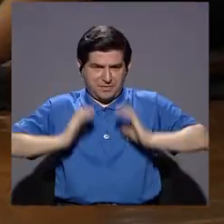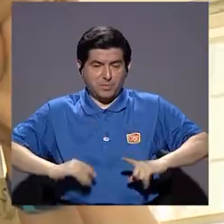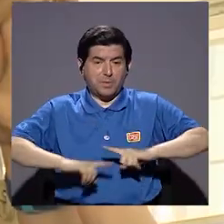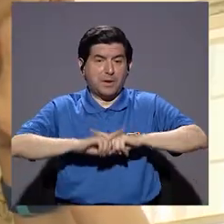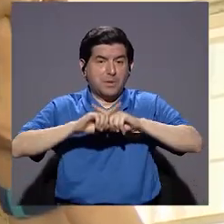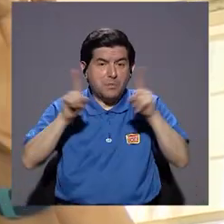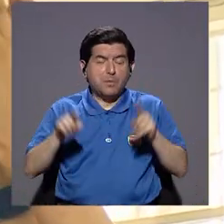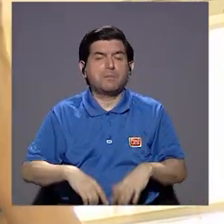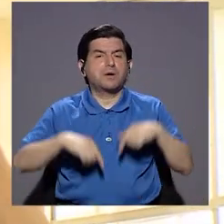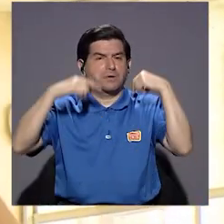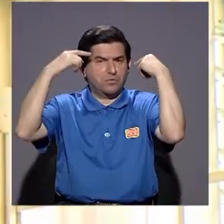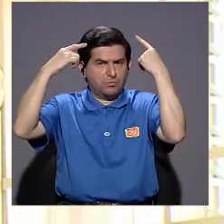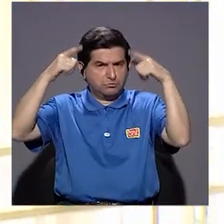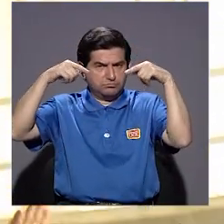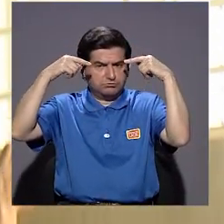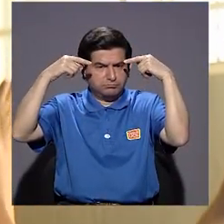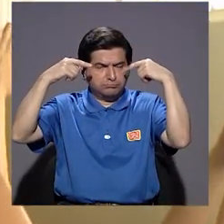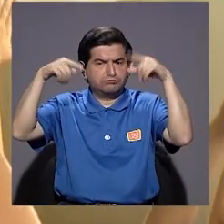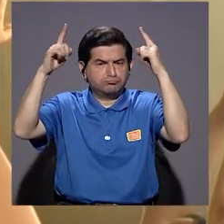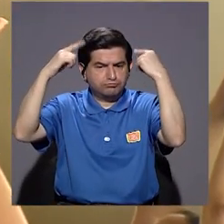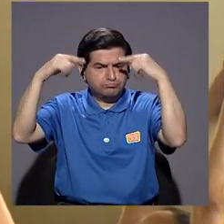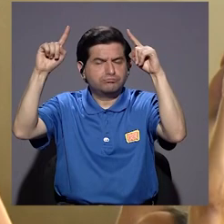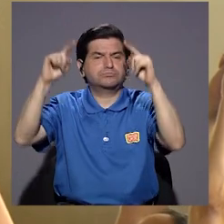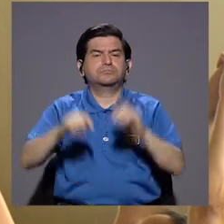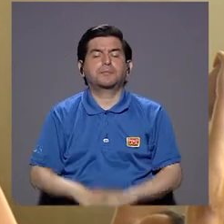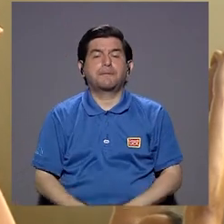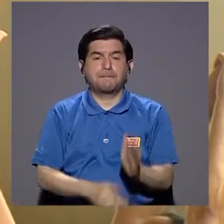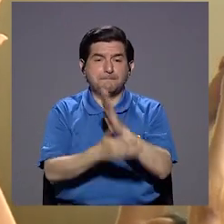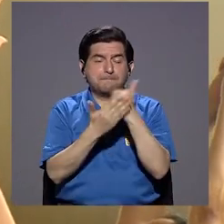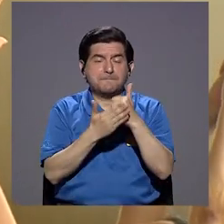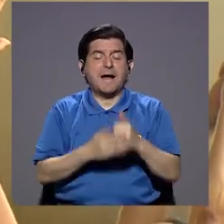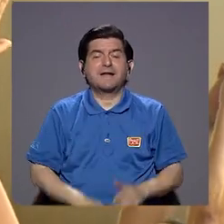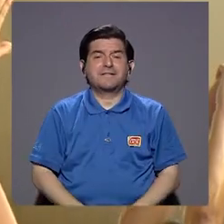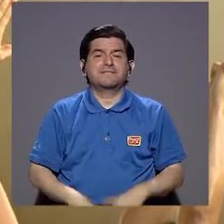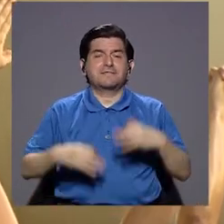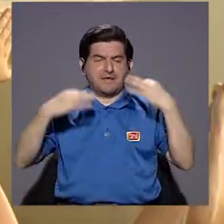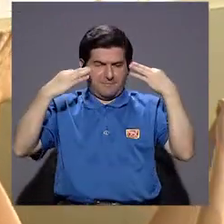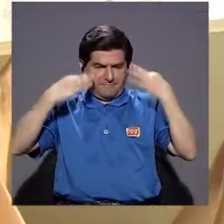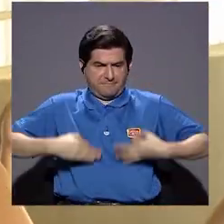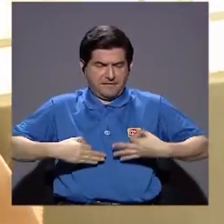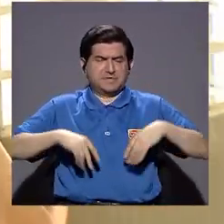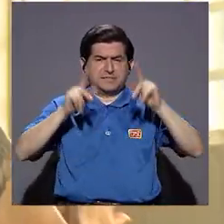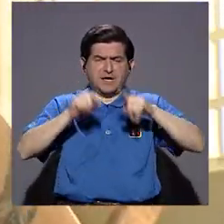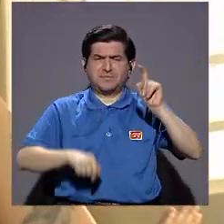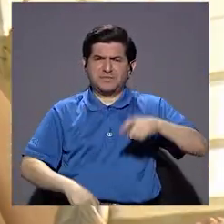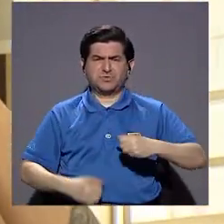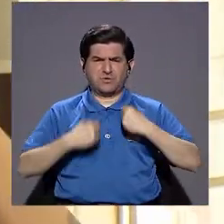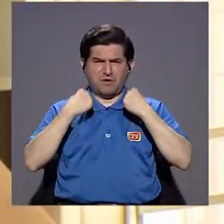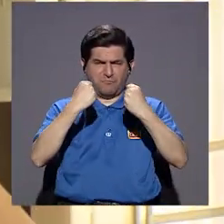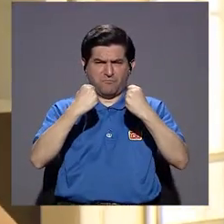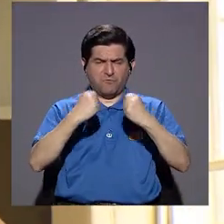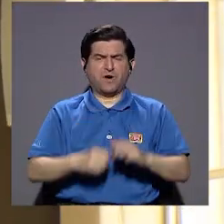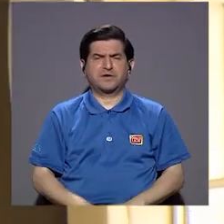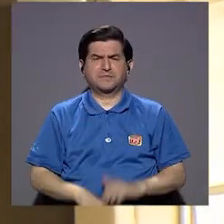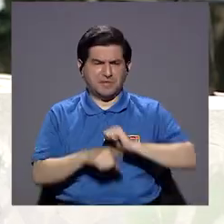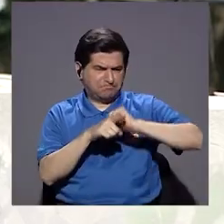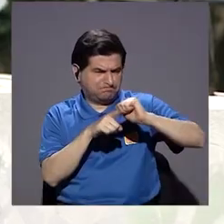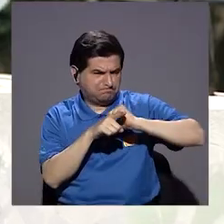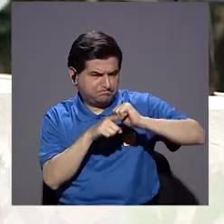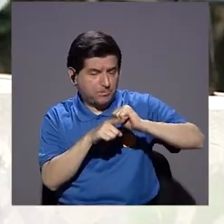más, pero que es muy efectiva porque puede darle una parte muy física a personas que necesitan algo fuerte de